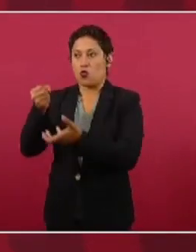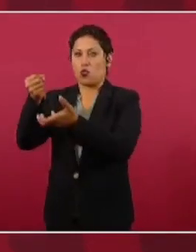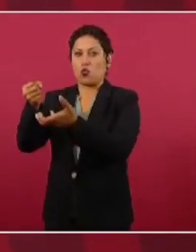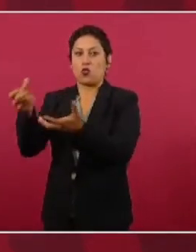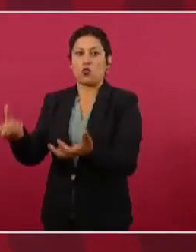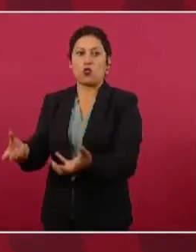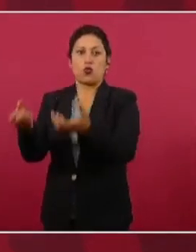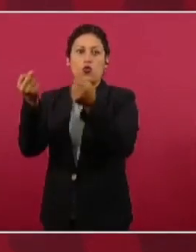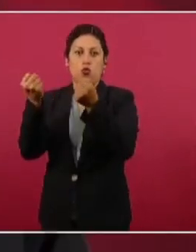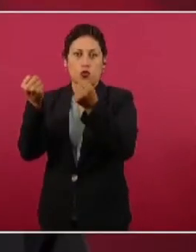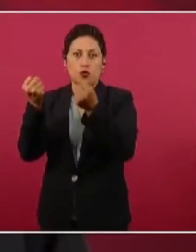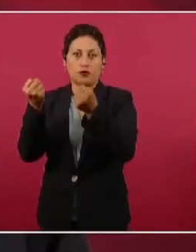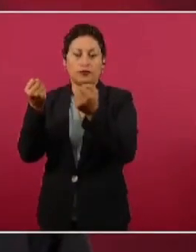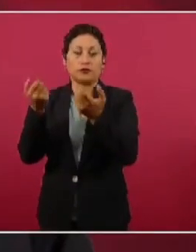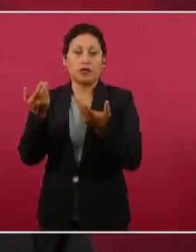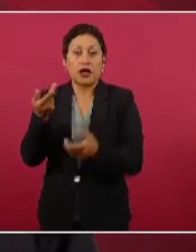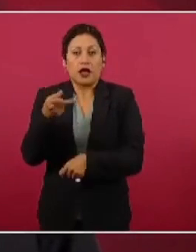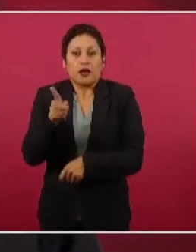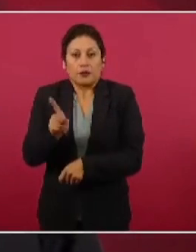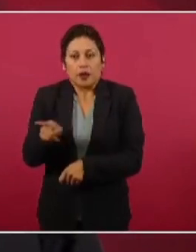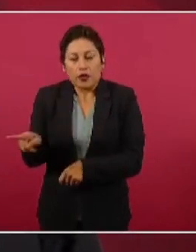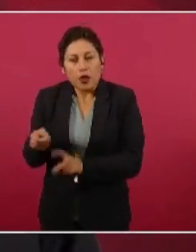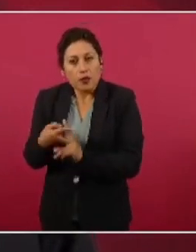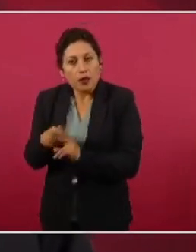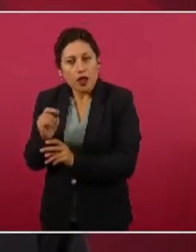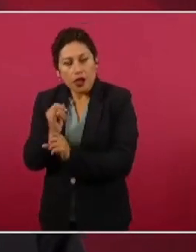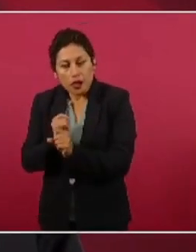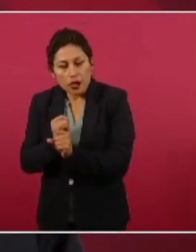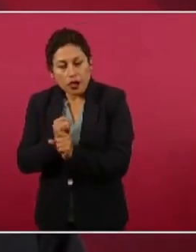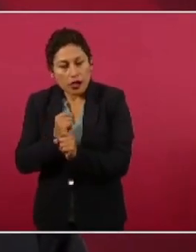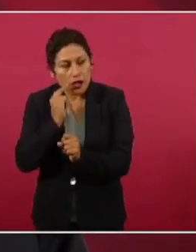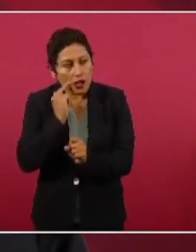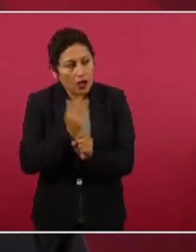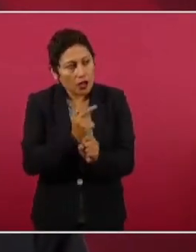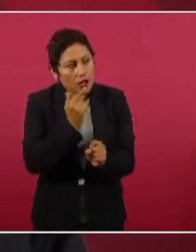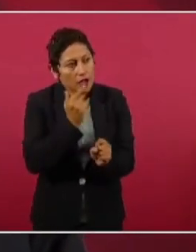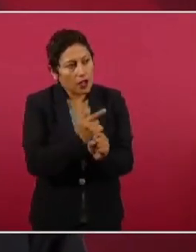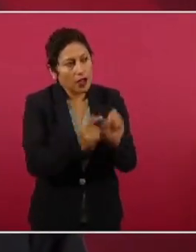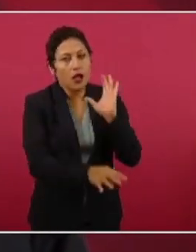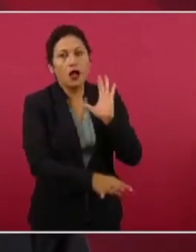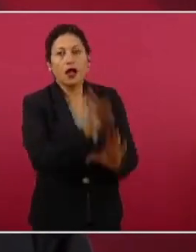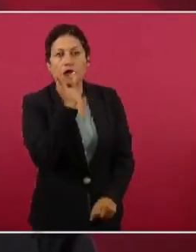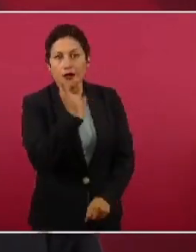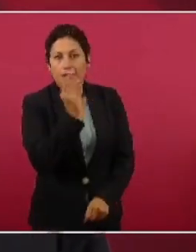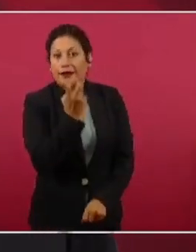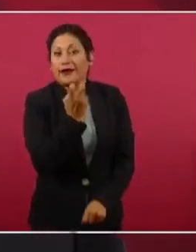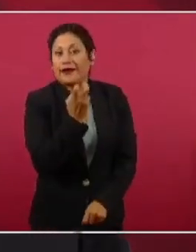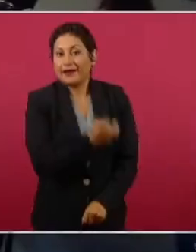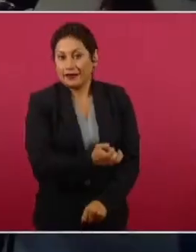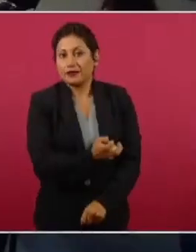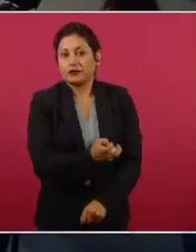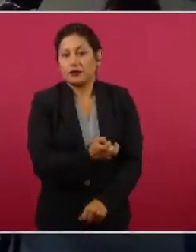investigación y se encontraron otras cosas. Y es lo que se está castigando ahora.